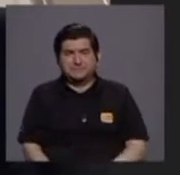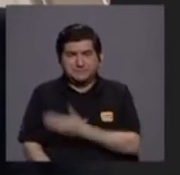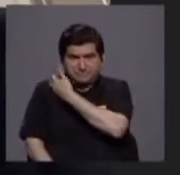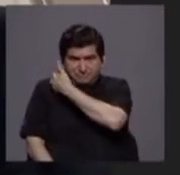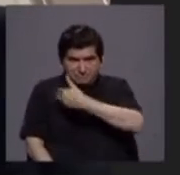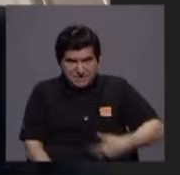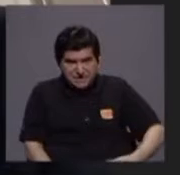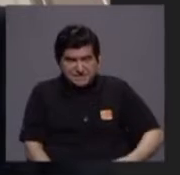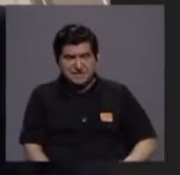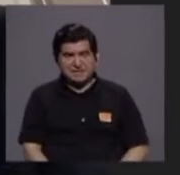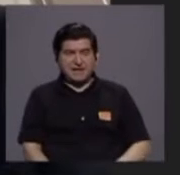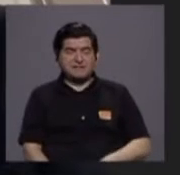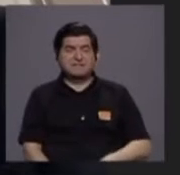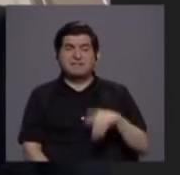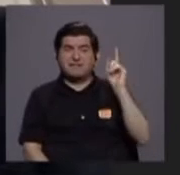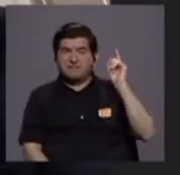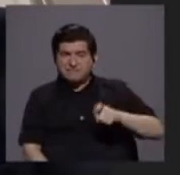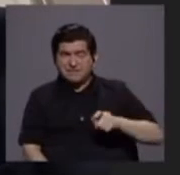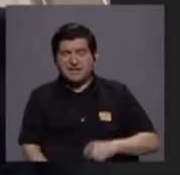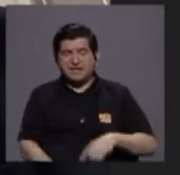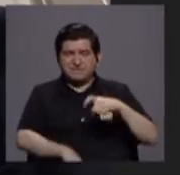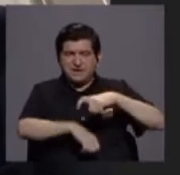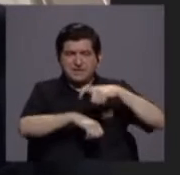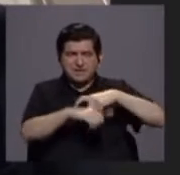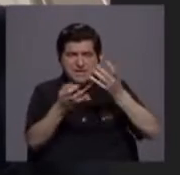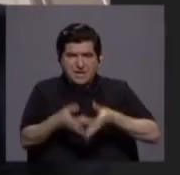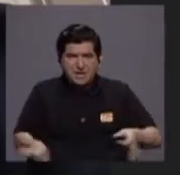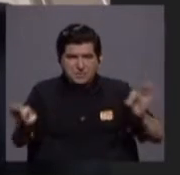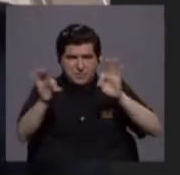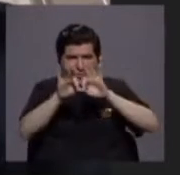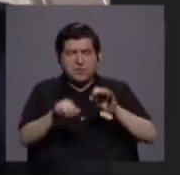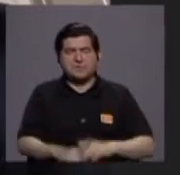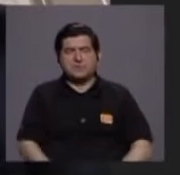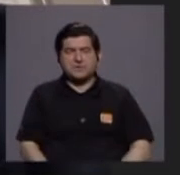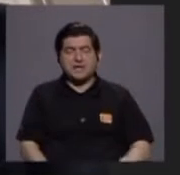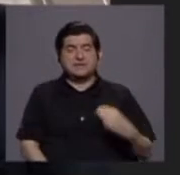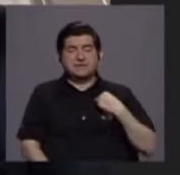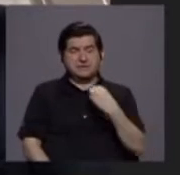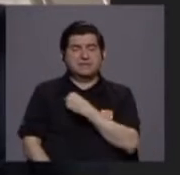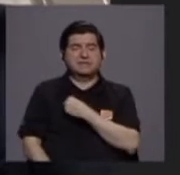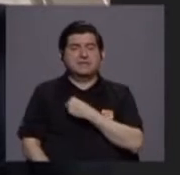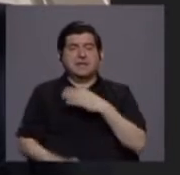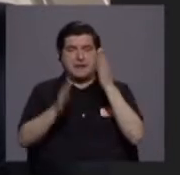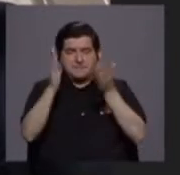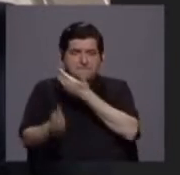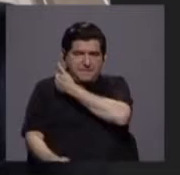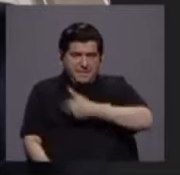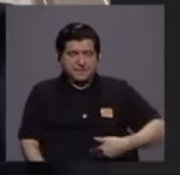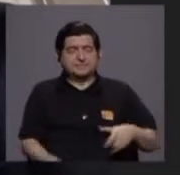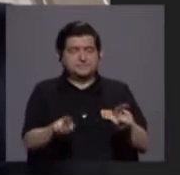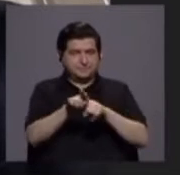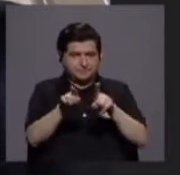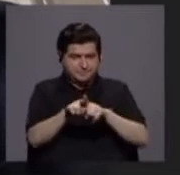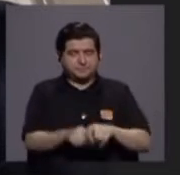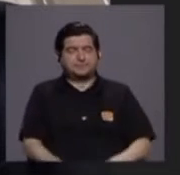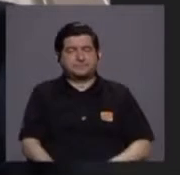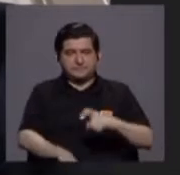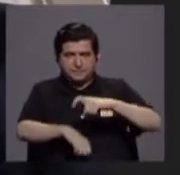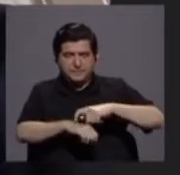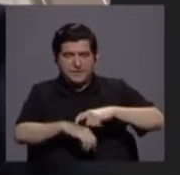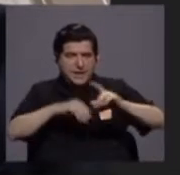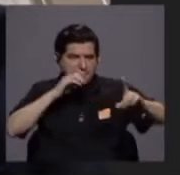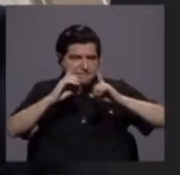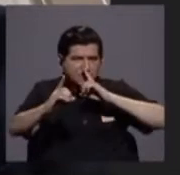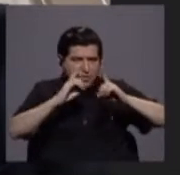presidente tenía que invertir tiempo importante, su ministro de la presidencia invertir tiempo importante en